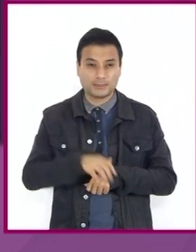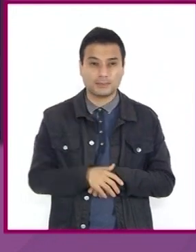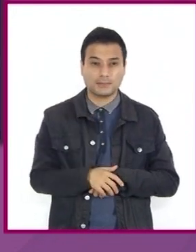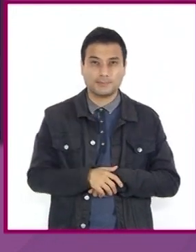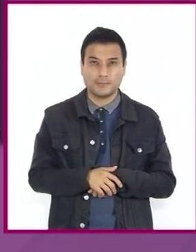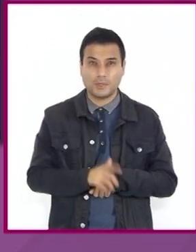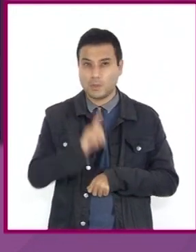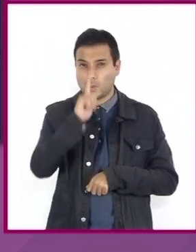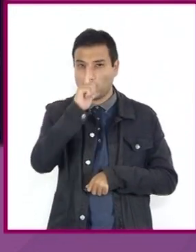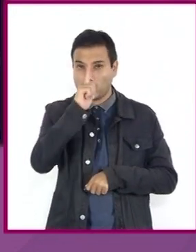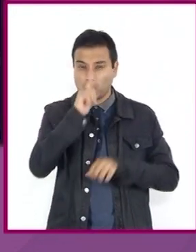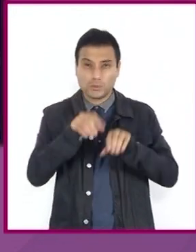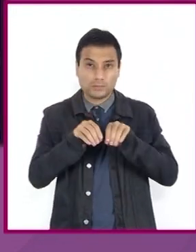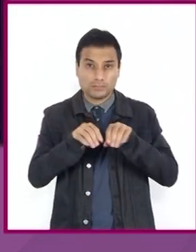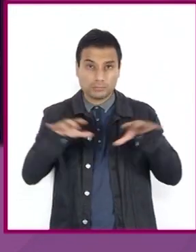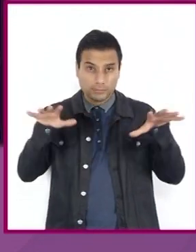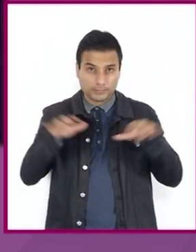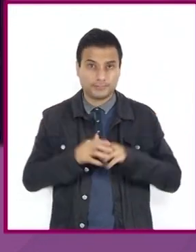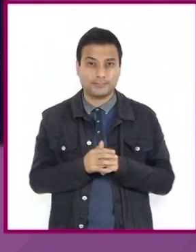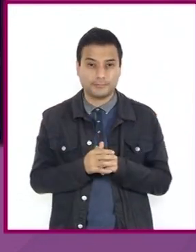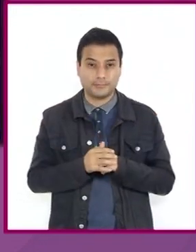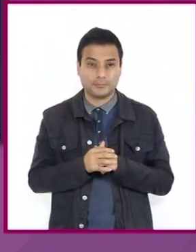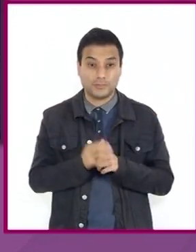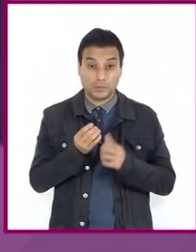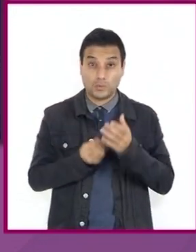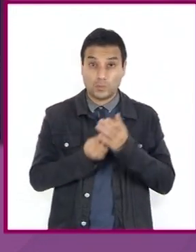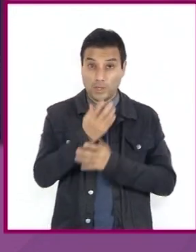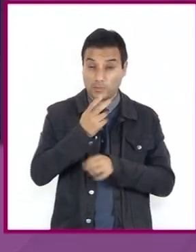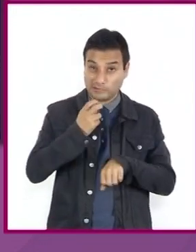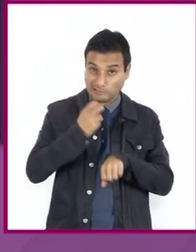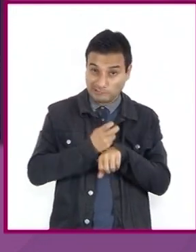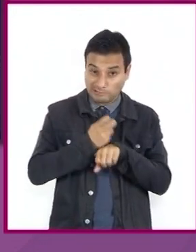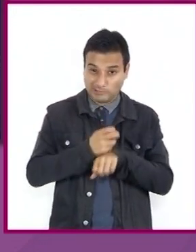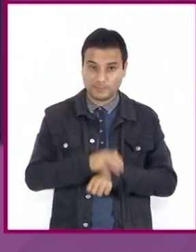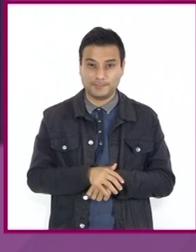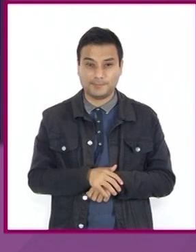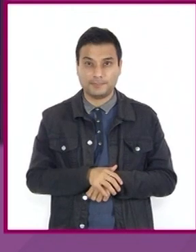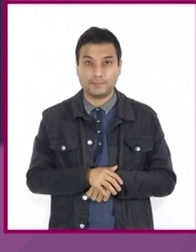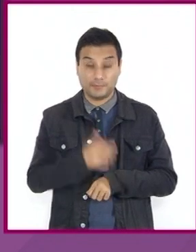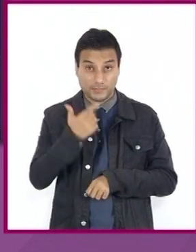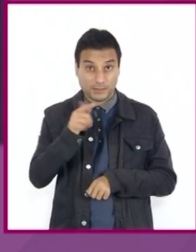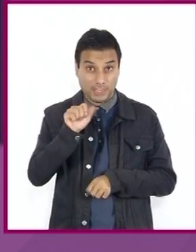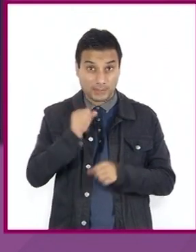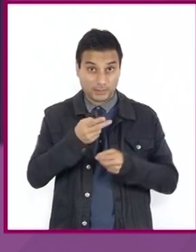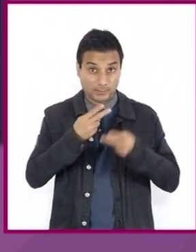calor, formación de sólidos insolubles, desprendimiento de gas.